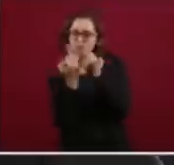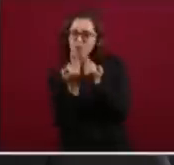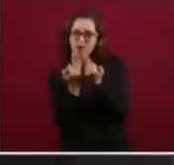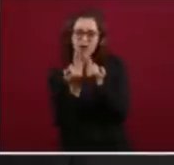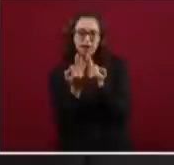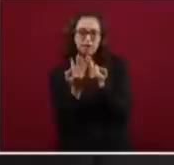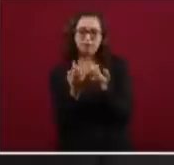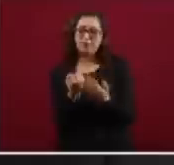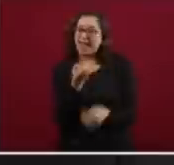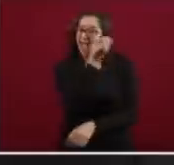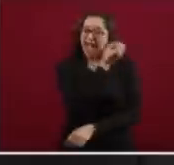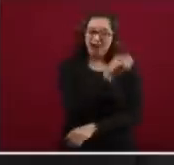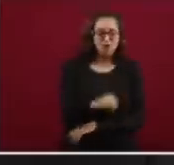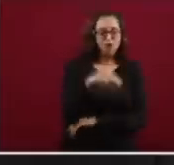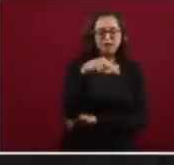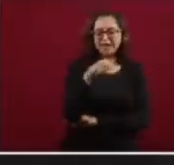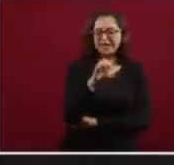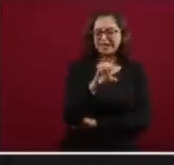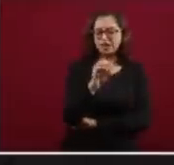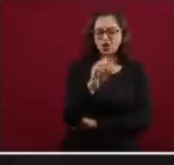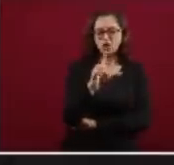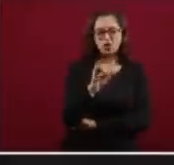que era neoliberalismo